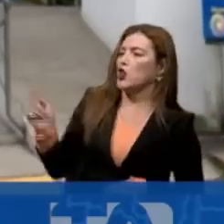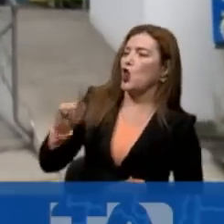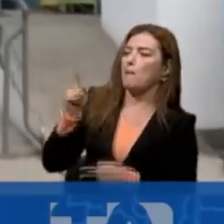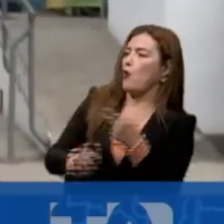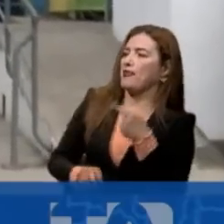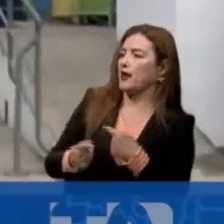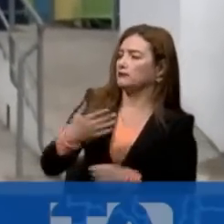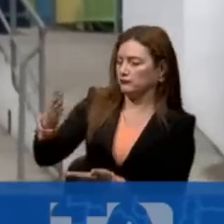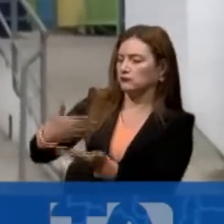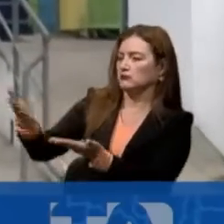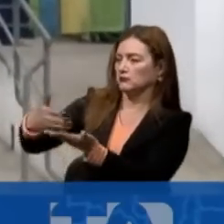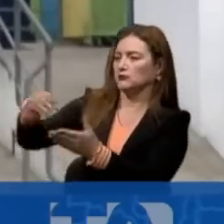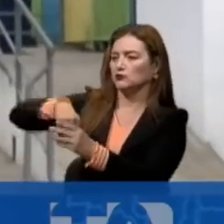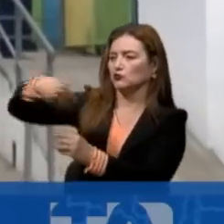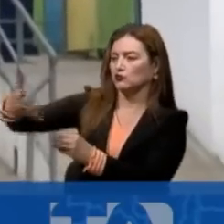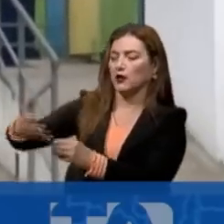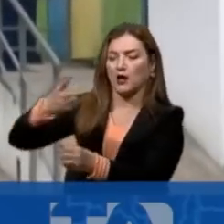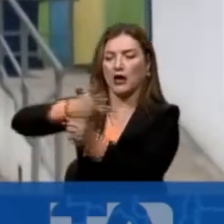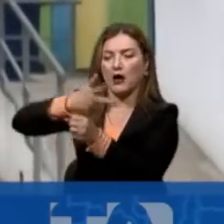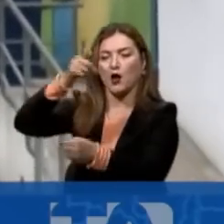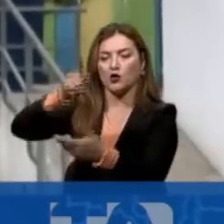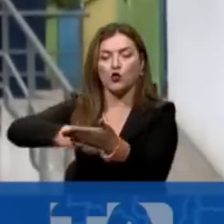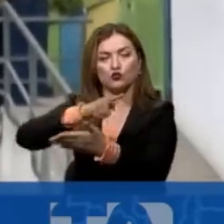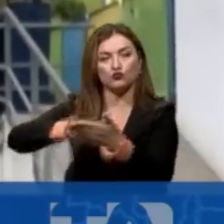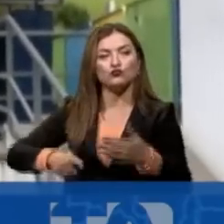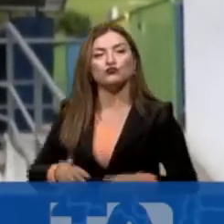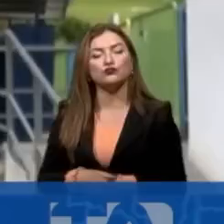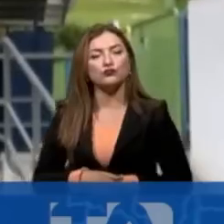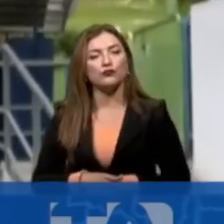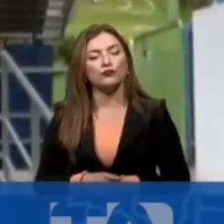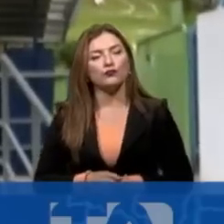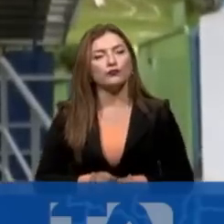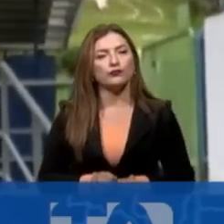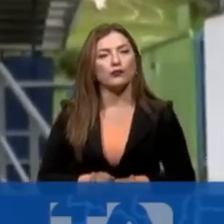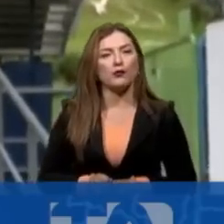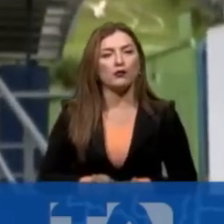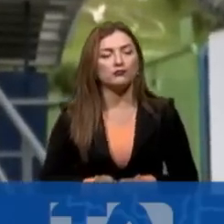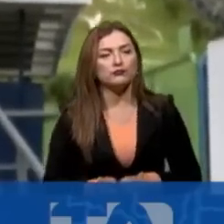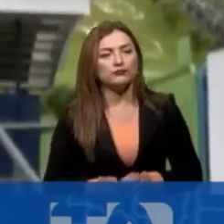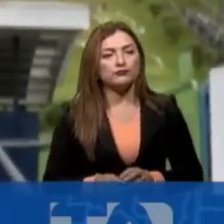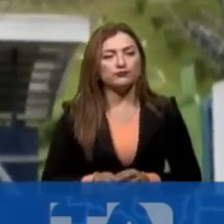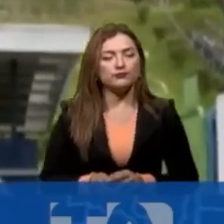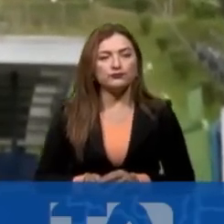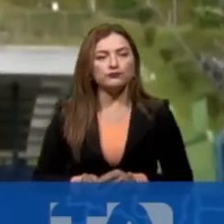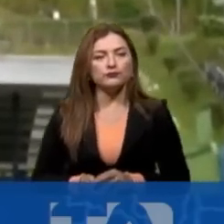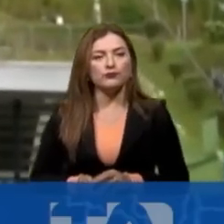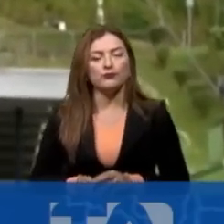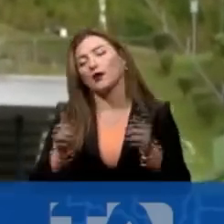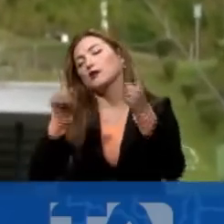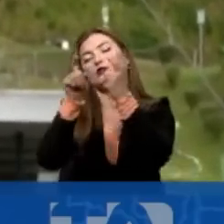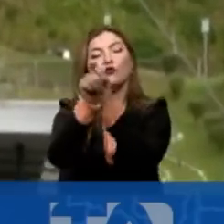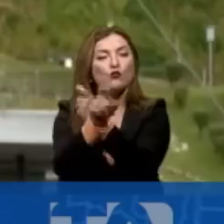ya no grabemos la parte interior. Como ustedes saben, este teleférico de Quito tiene más